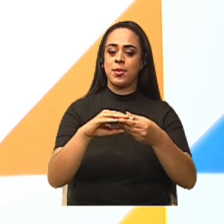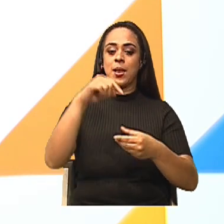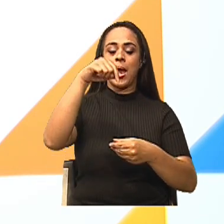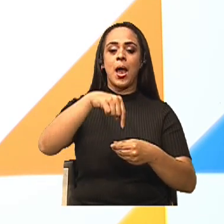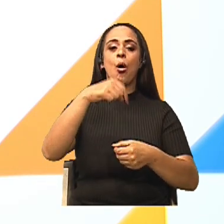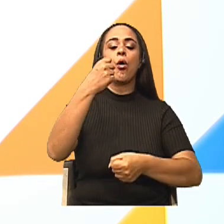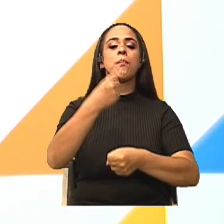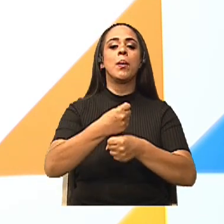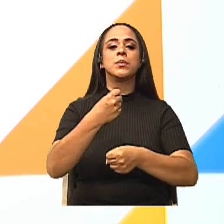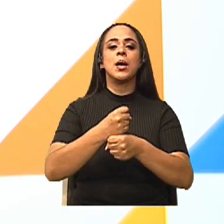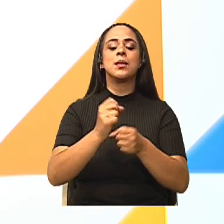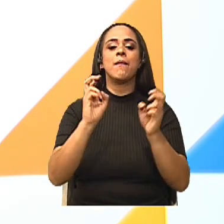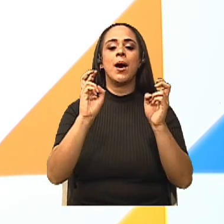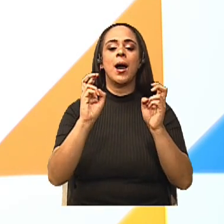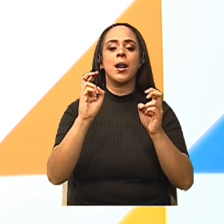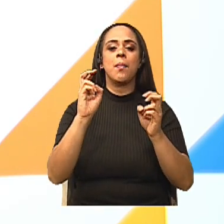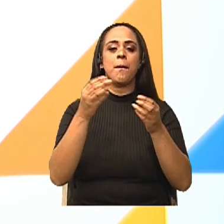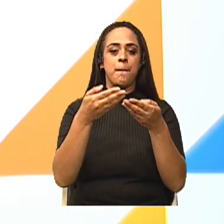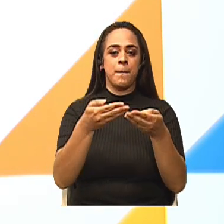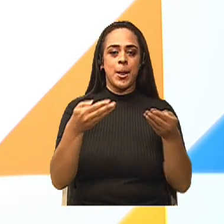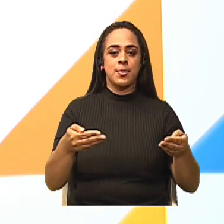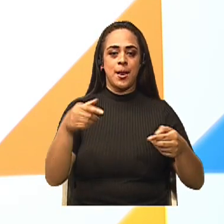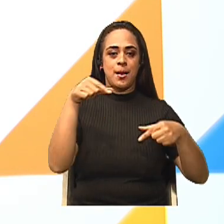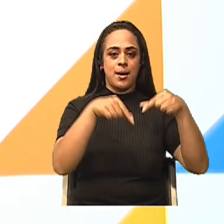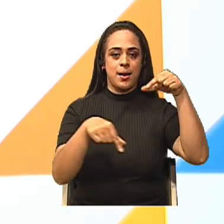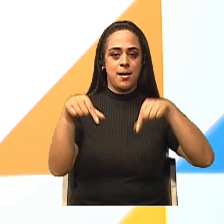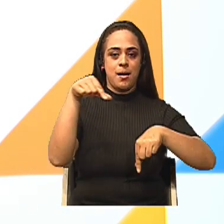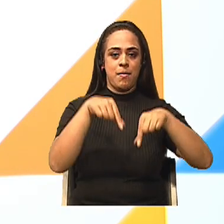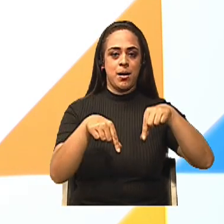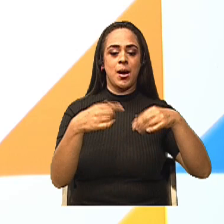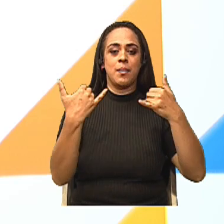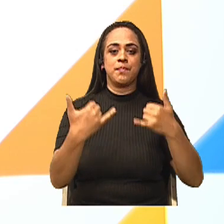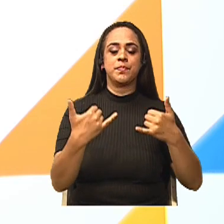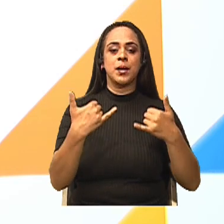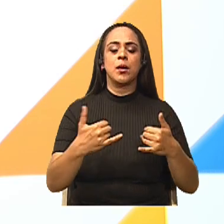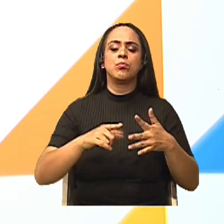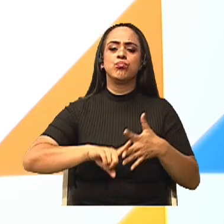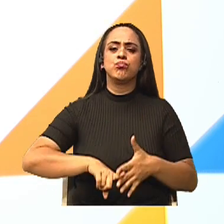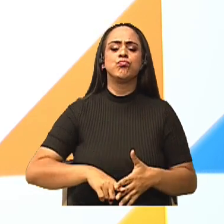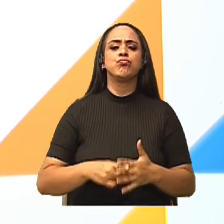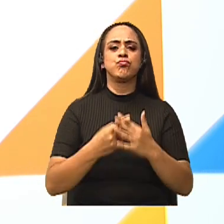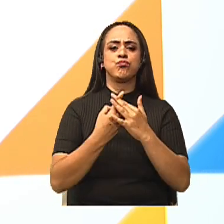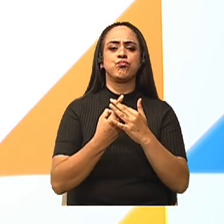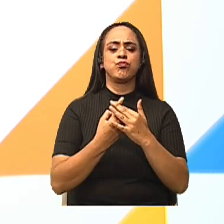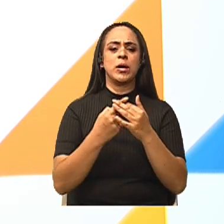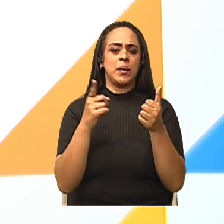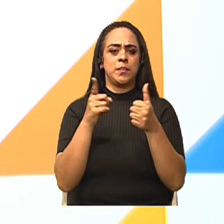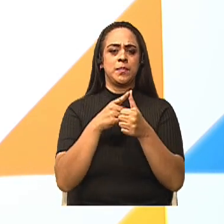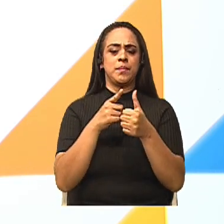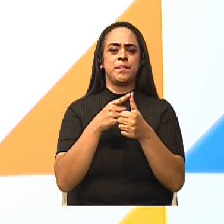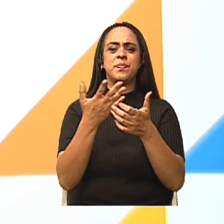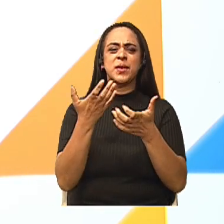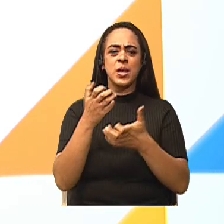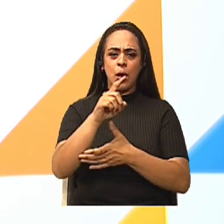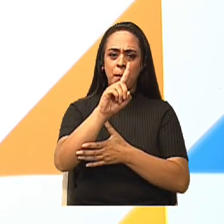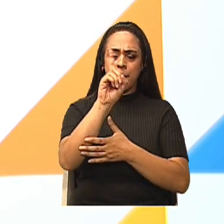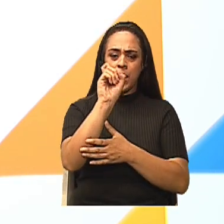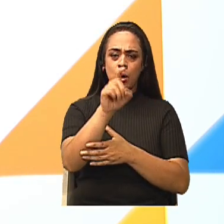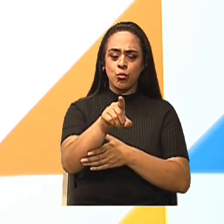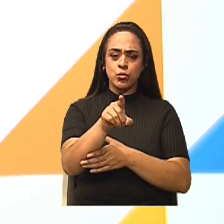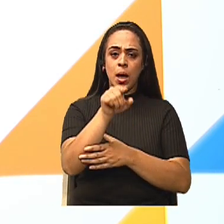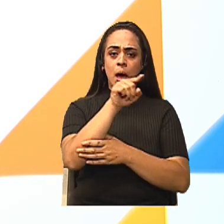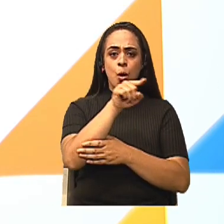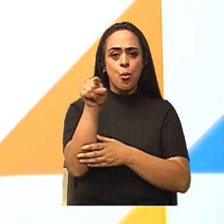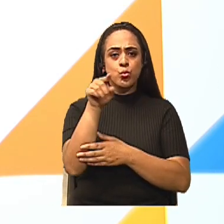la materia de química. Entonces vamos a comenzar con lo siguiente. Primero que todo, quiero preguntarles allá en casa. ¿Qué